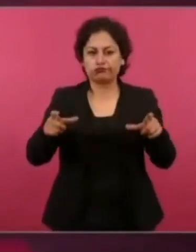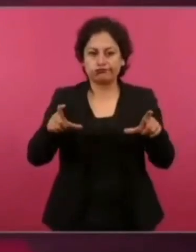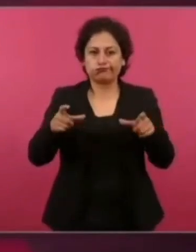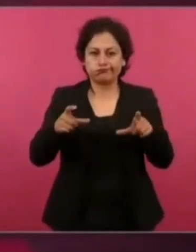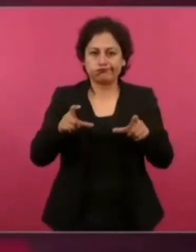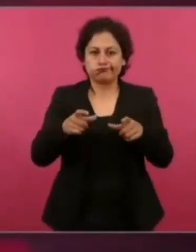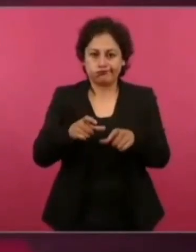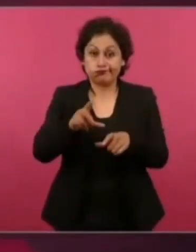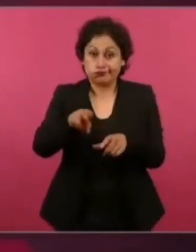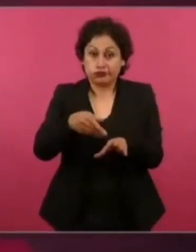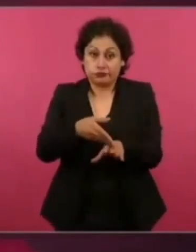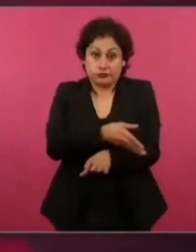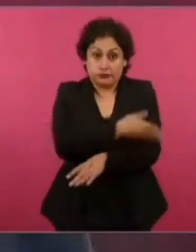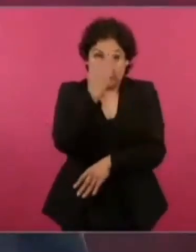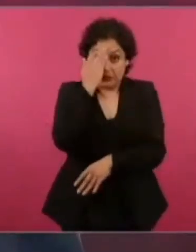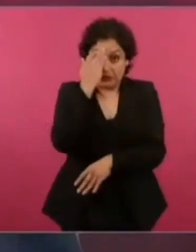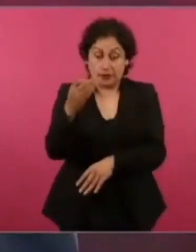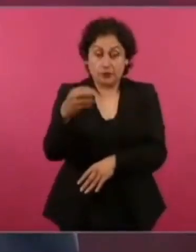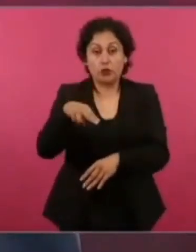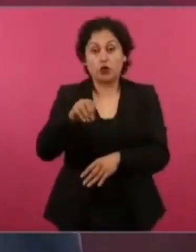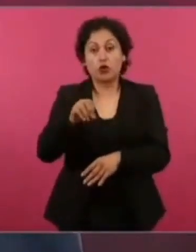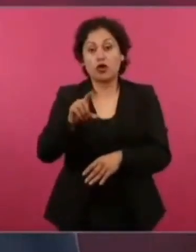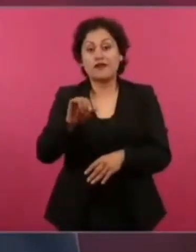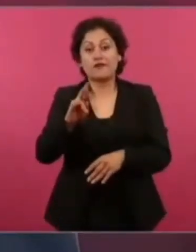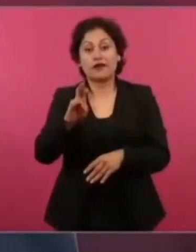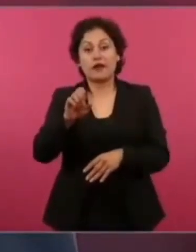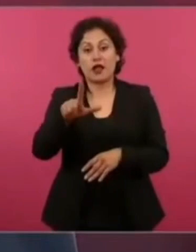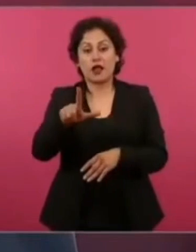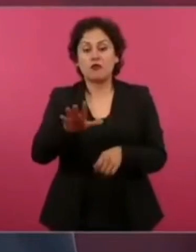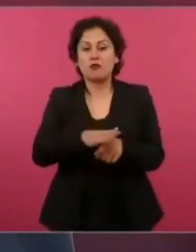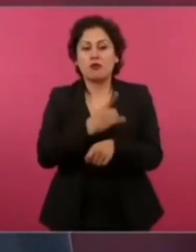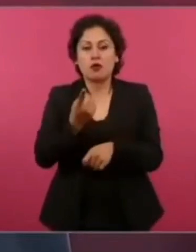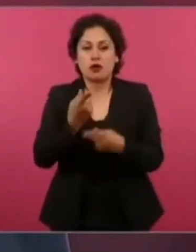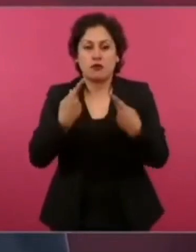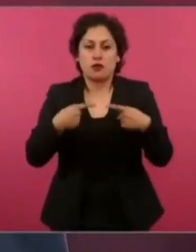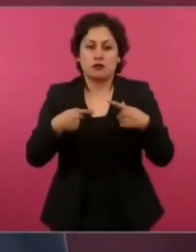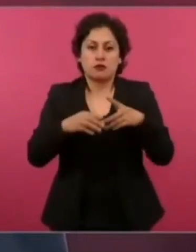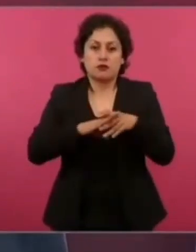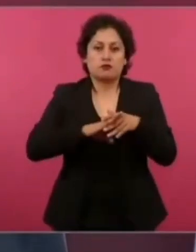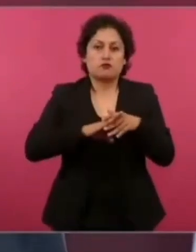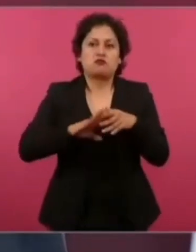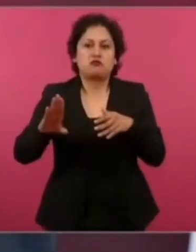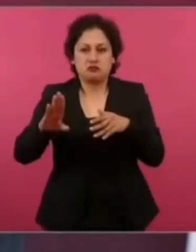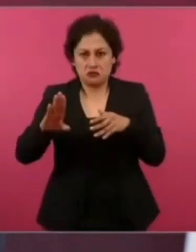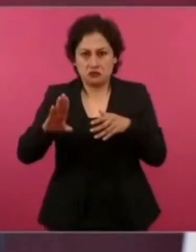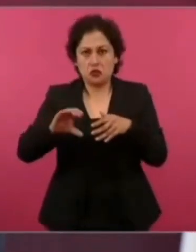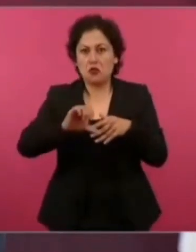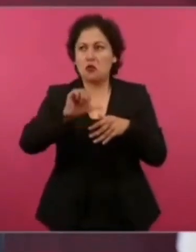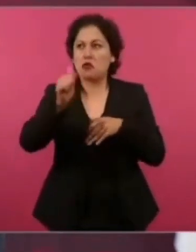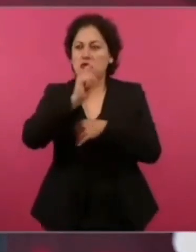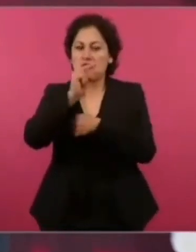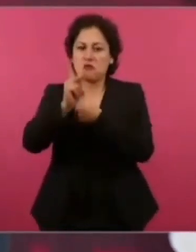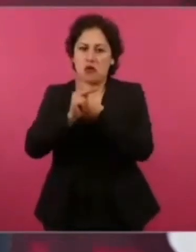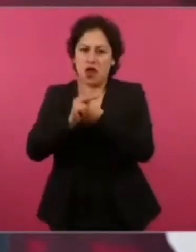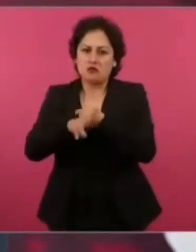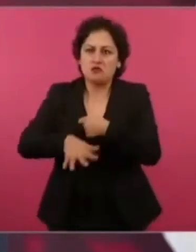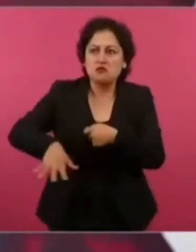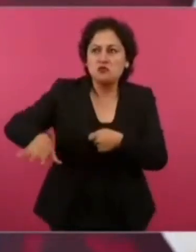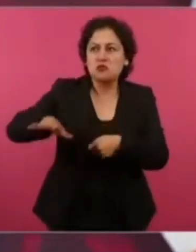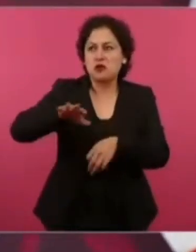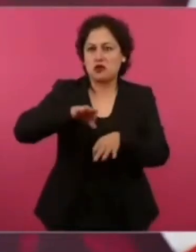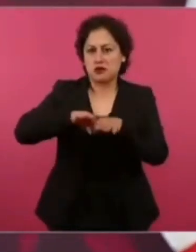Y salieron muchos a buscarse la vida, la migración.